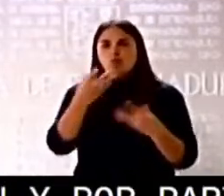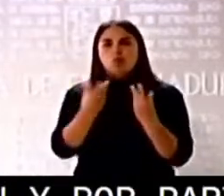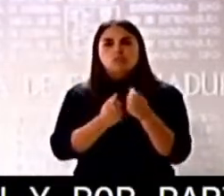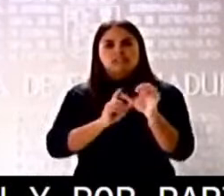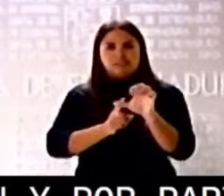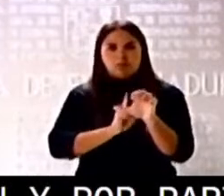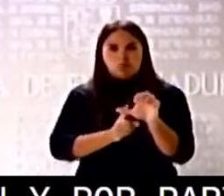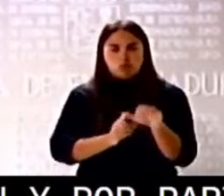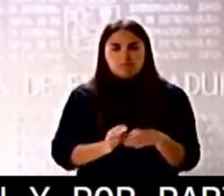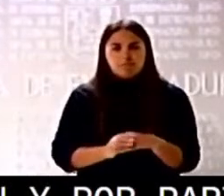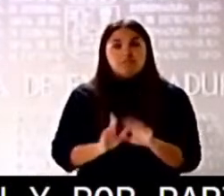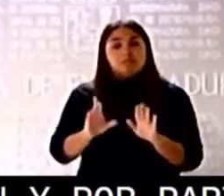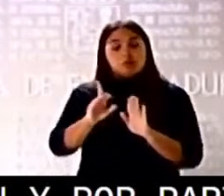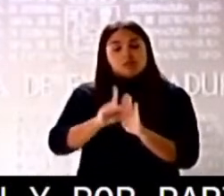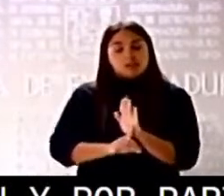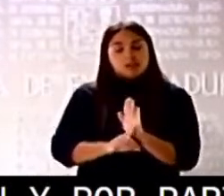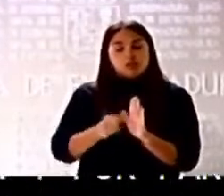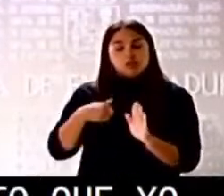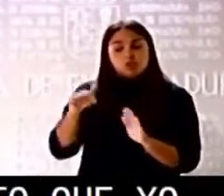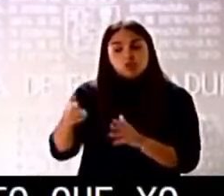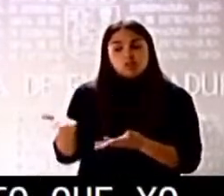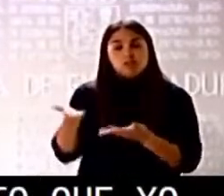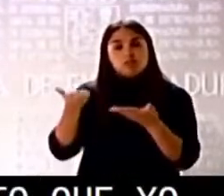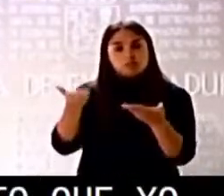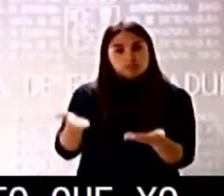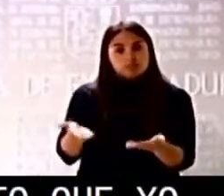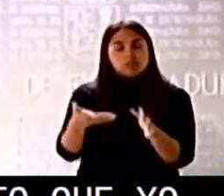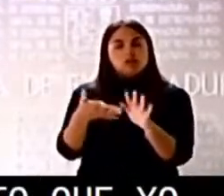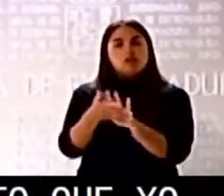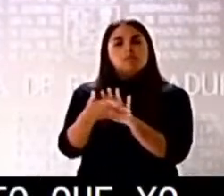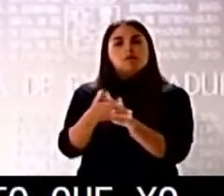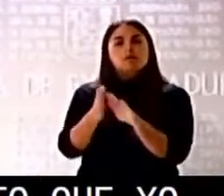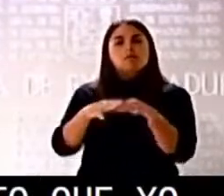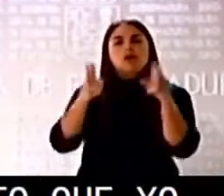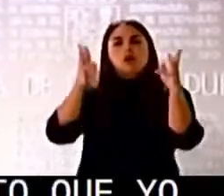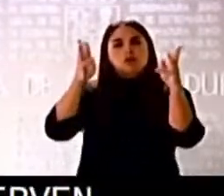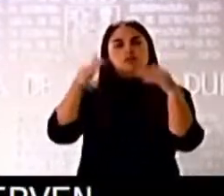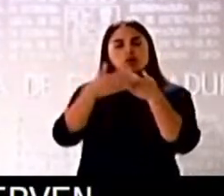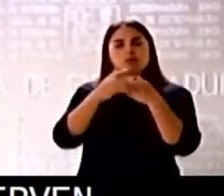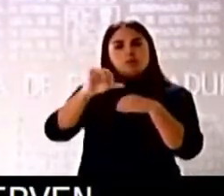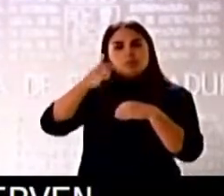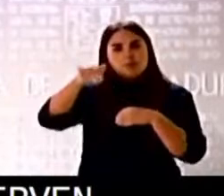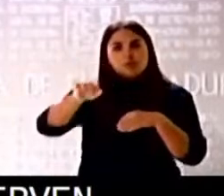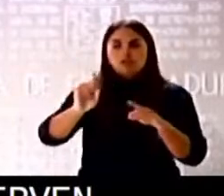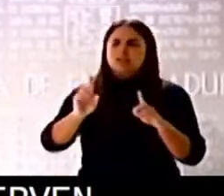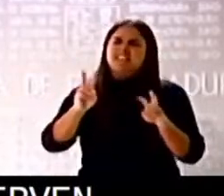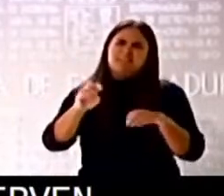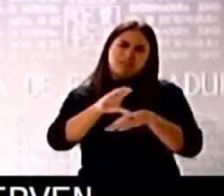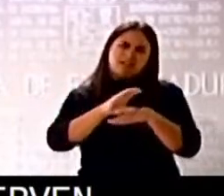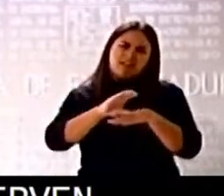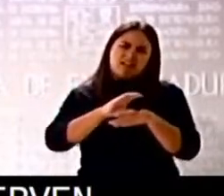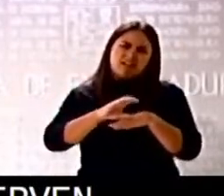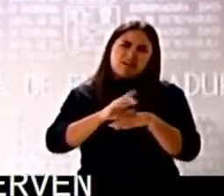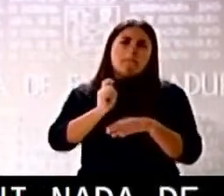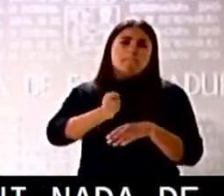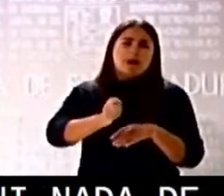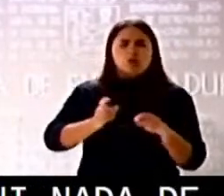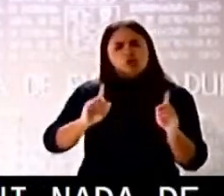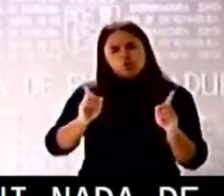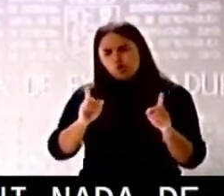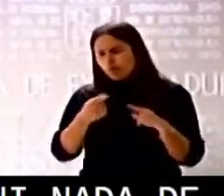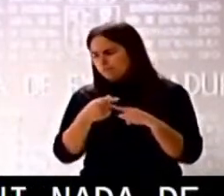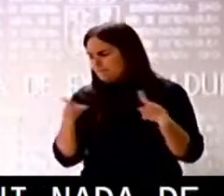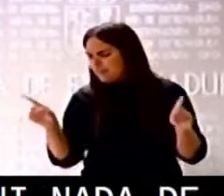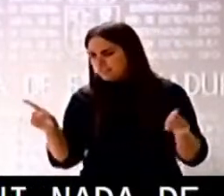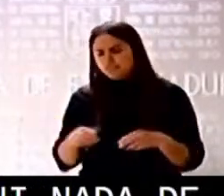Extremadura. Pero este decreto que yo traigo hoy y que les explicaba y que el Consejo de Gobierno aprueba hoy no es nada de la carrera, no es nada de los pagos, no es nada de la